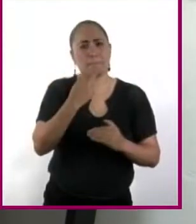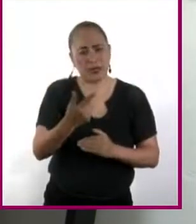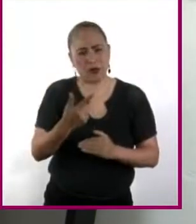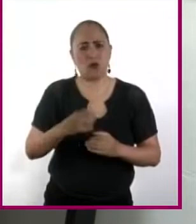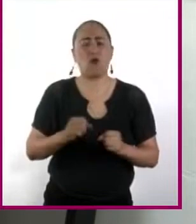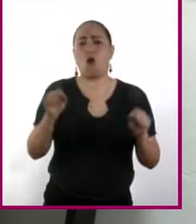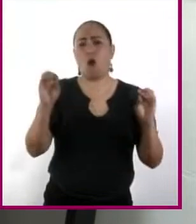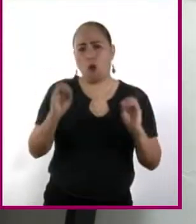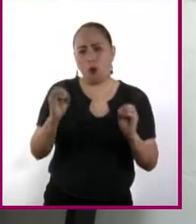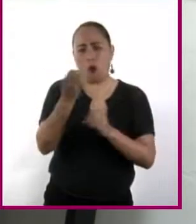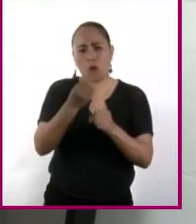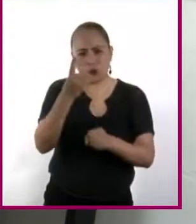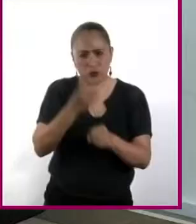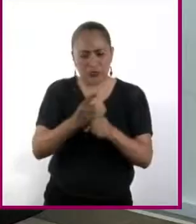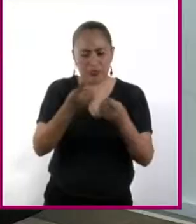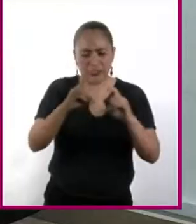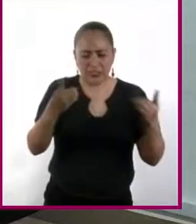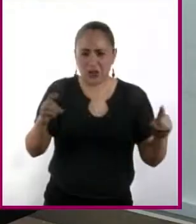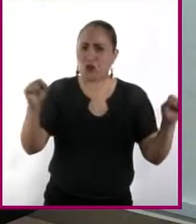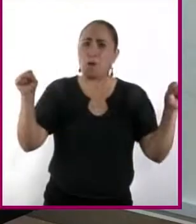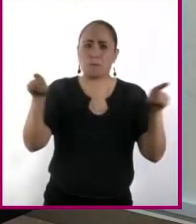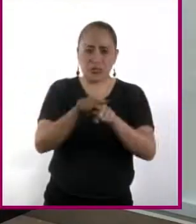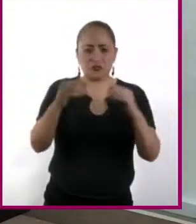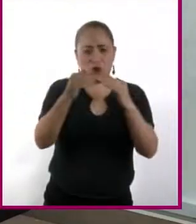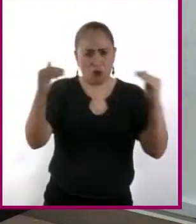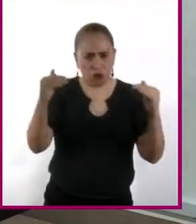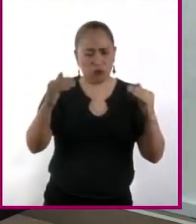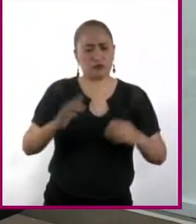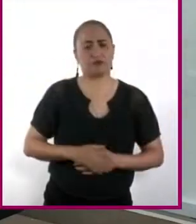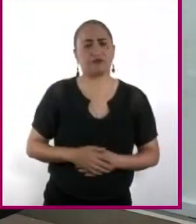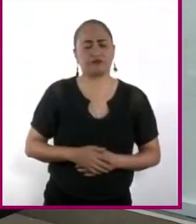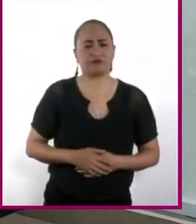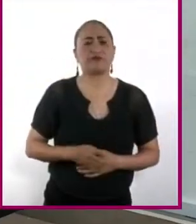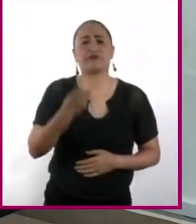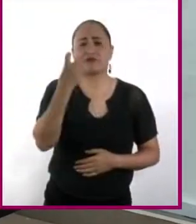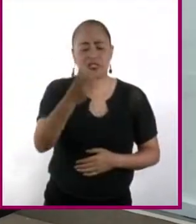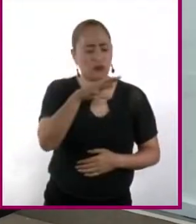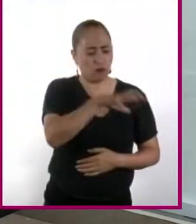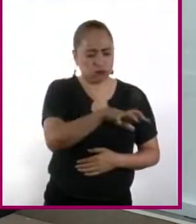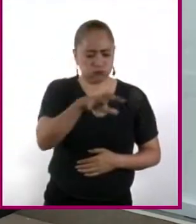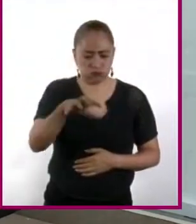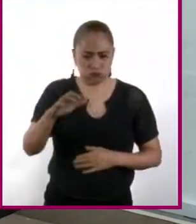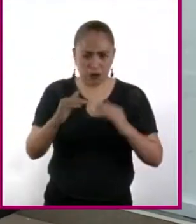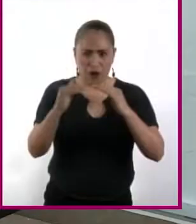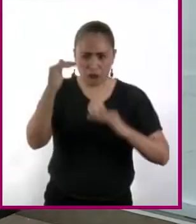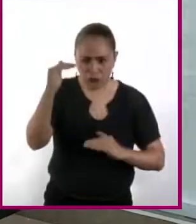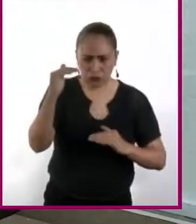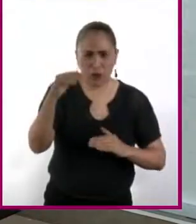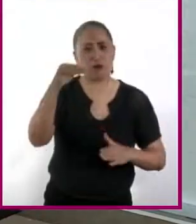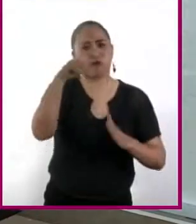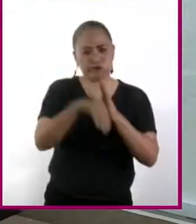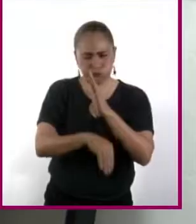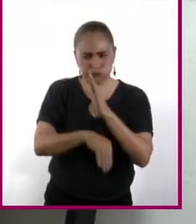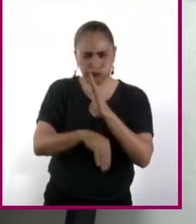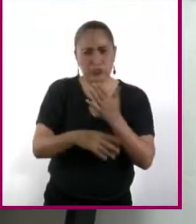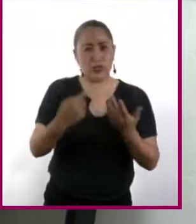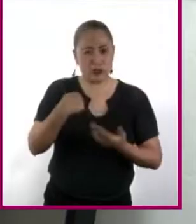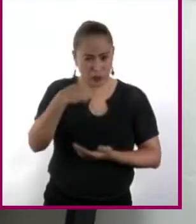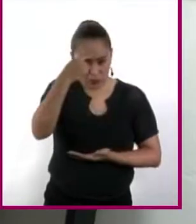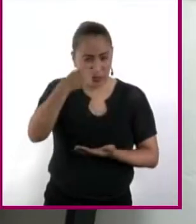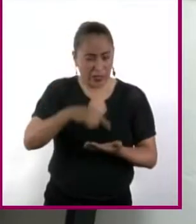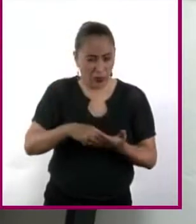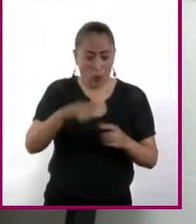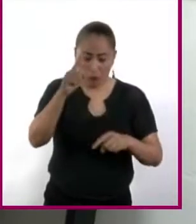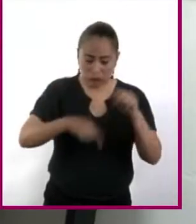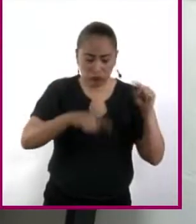mayores oportunidades de desarrollo. Sí, entiendo que la desigualdad afecta a todos los ámbitos de la vida de las personas, así que no creo que sea tan fácil